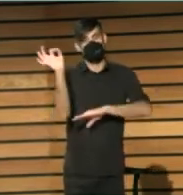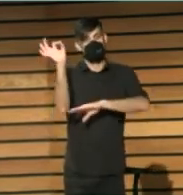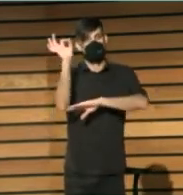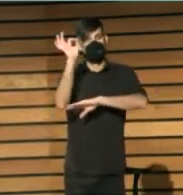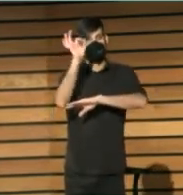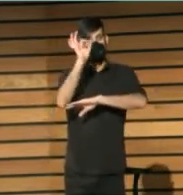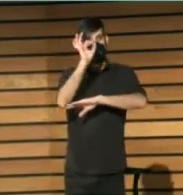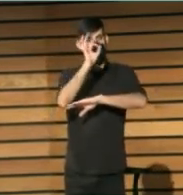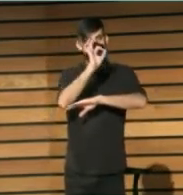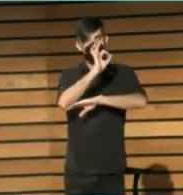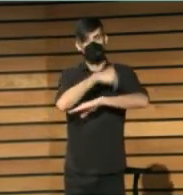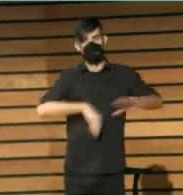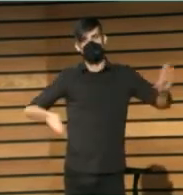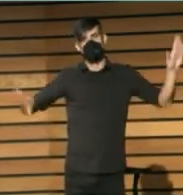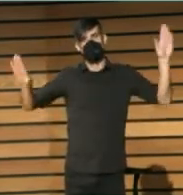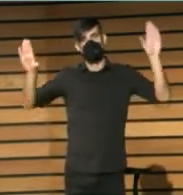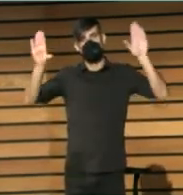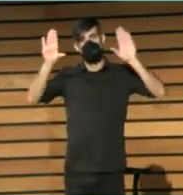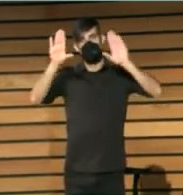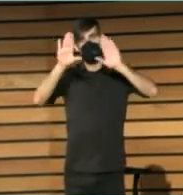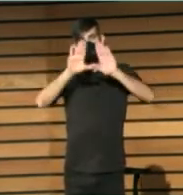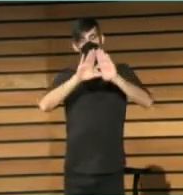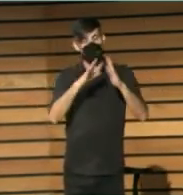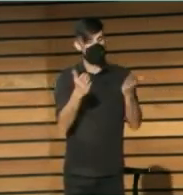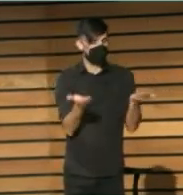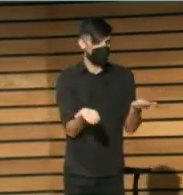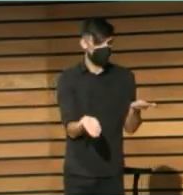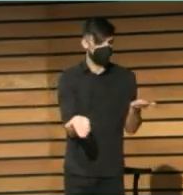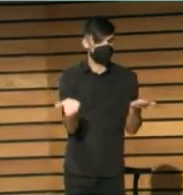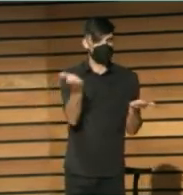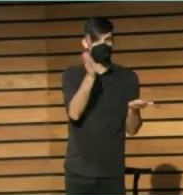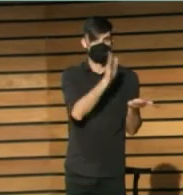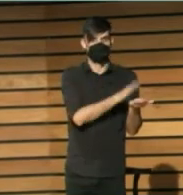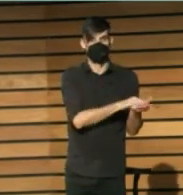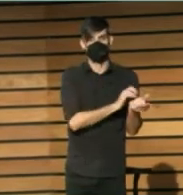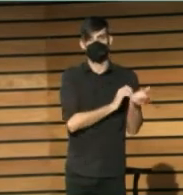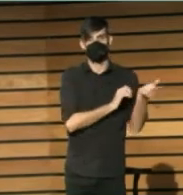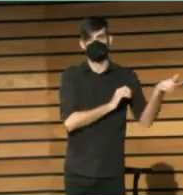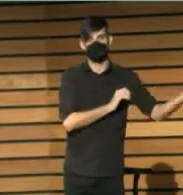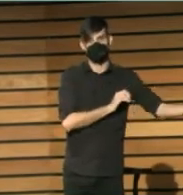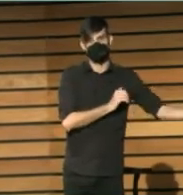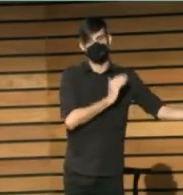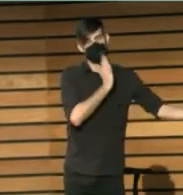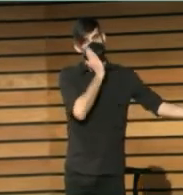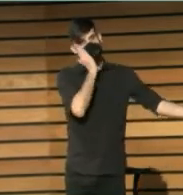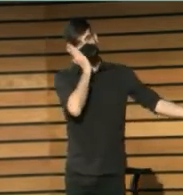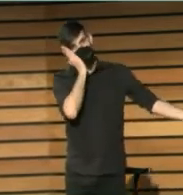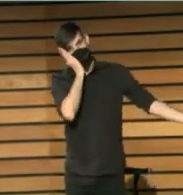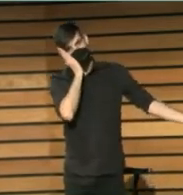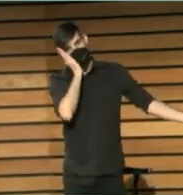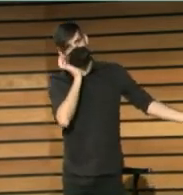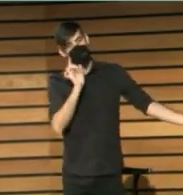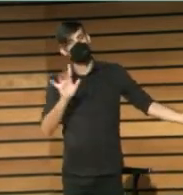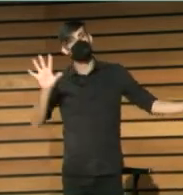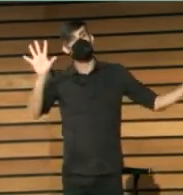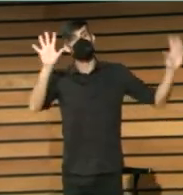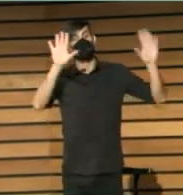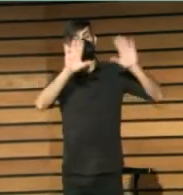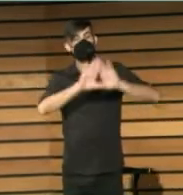de la noche cerraba el libro y todos nos íbamos a dormir como si la vida arrojara noches sobre las